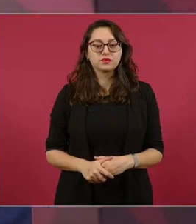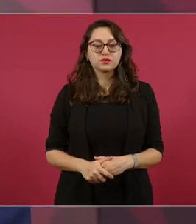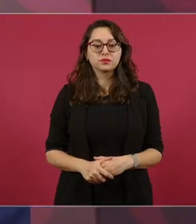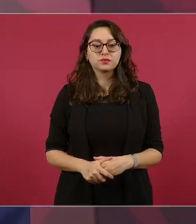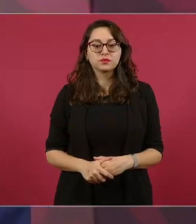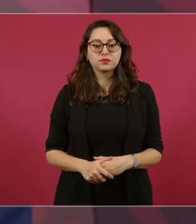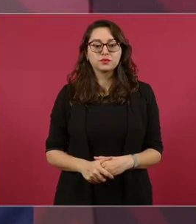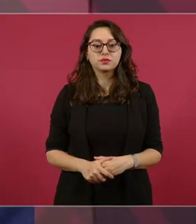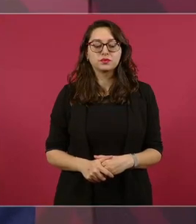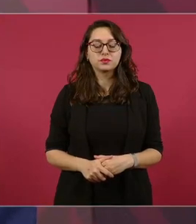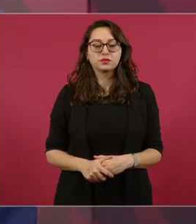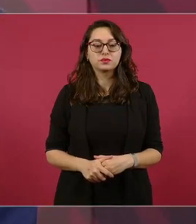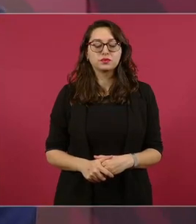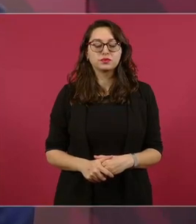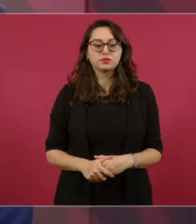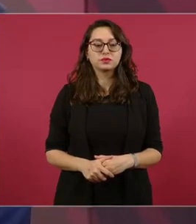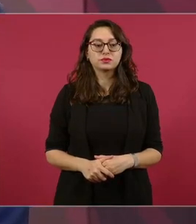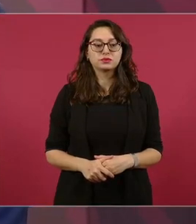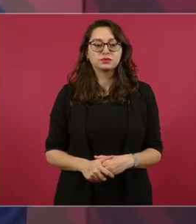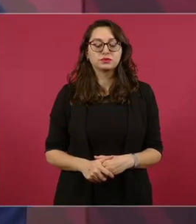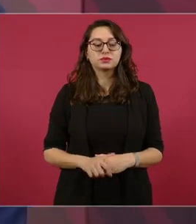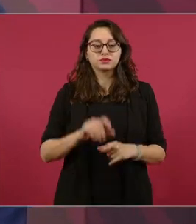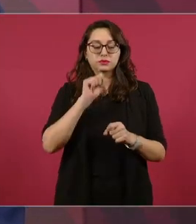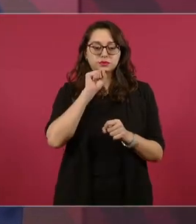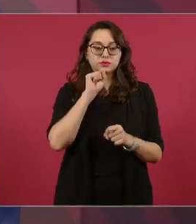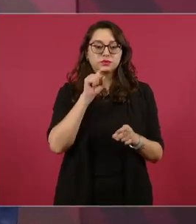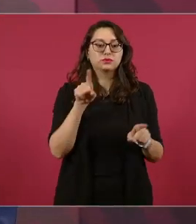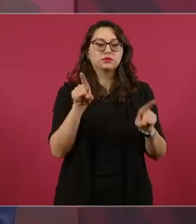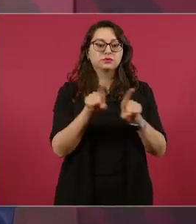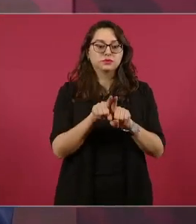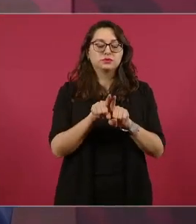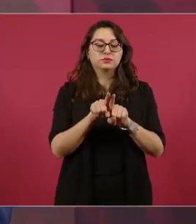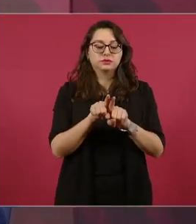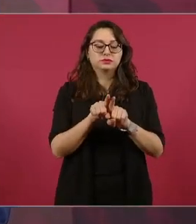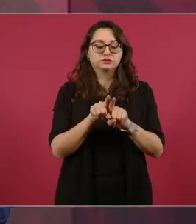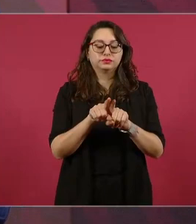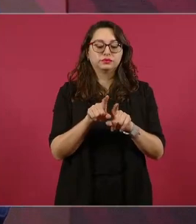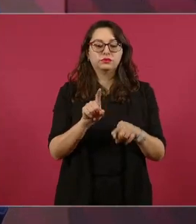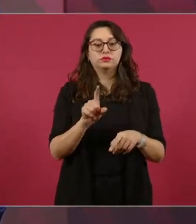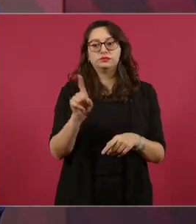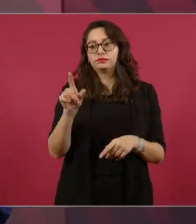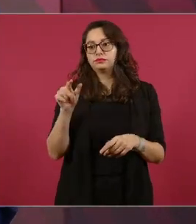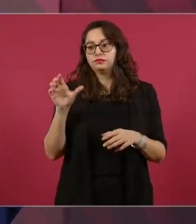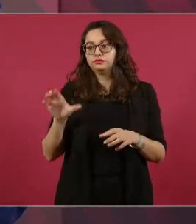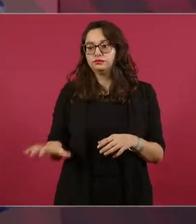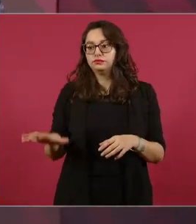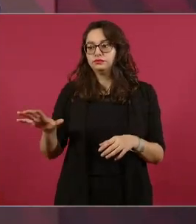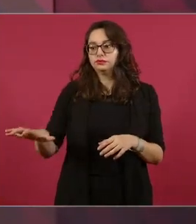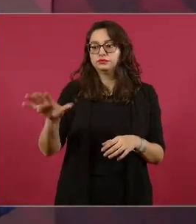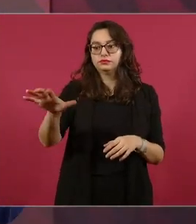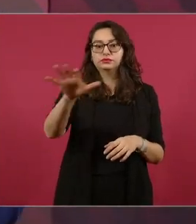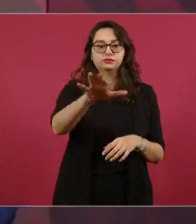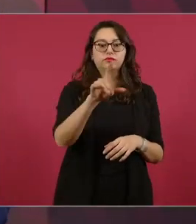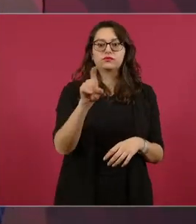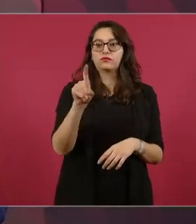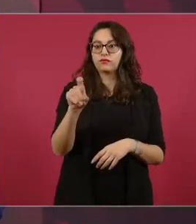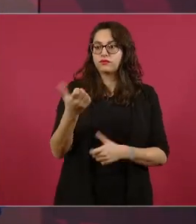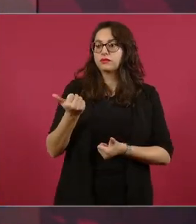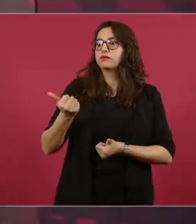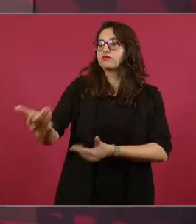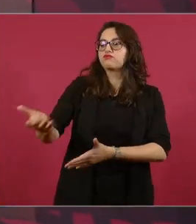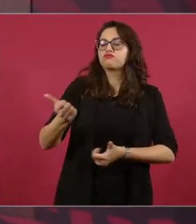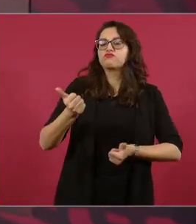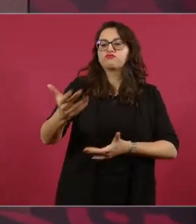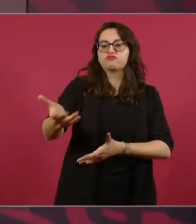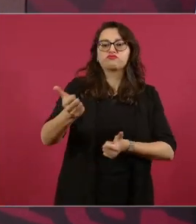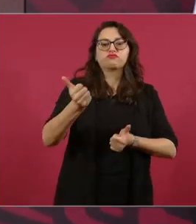como les decía, el abasto de agua. Son las dos cosas, el quién